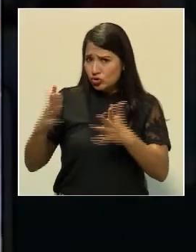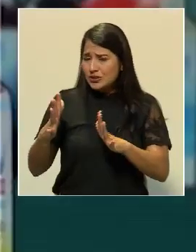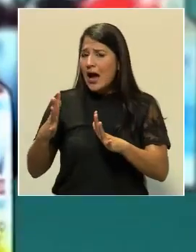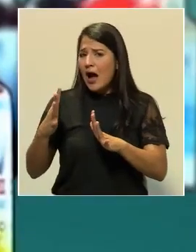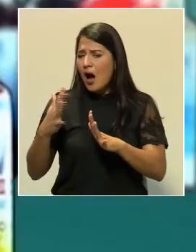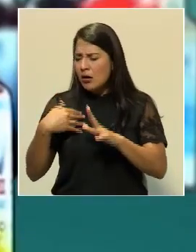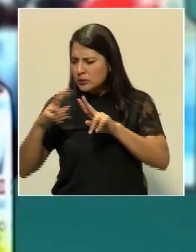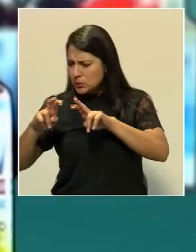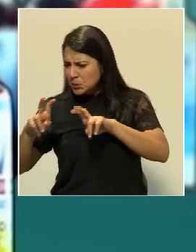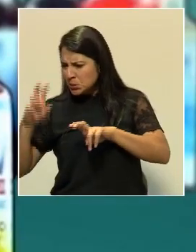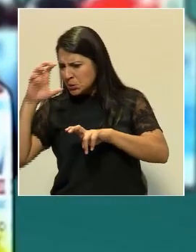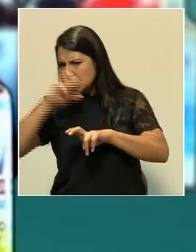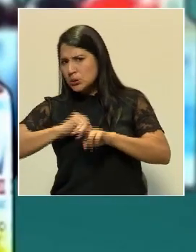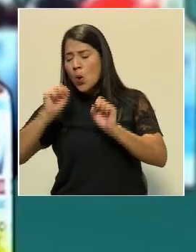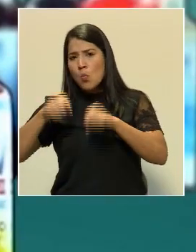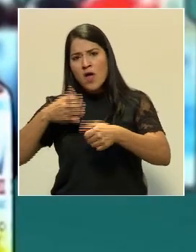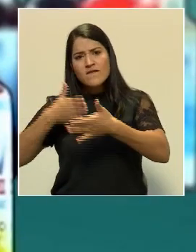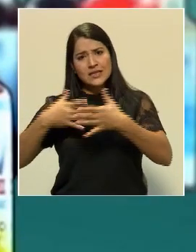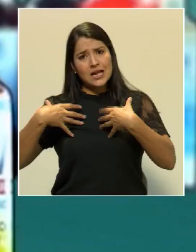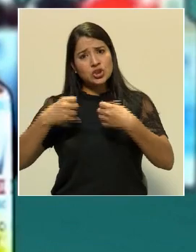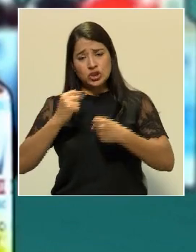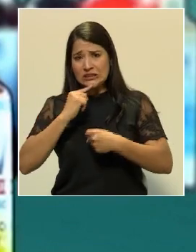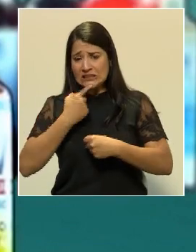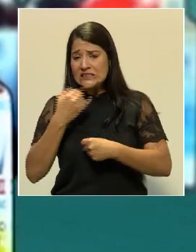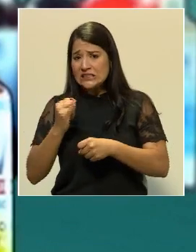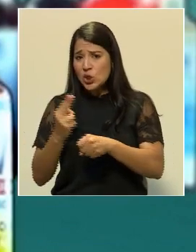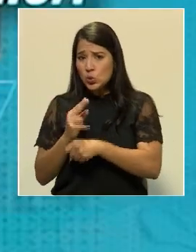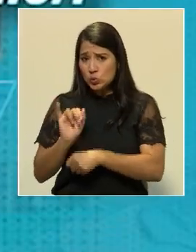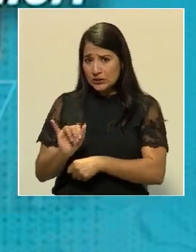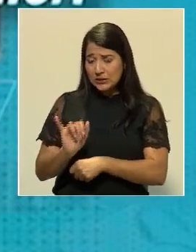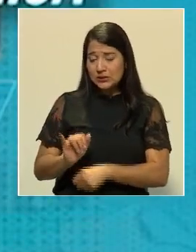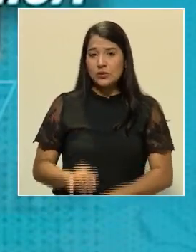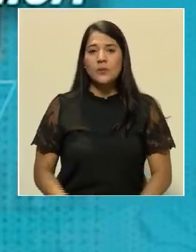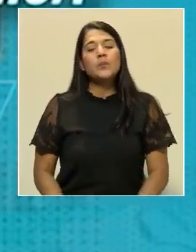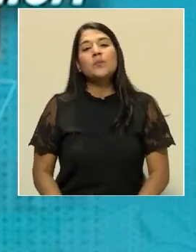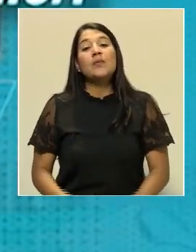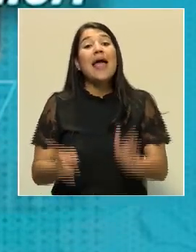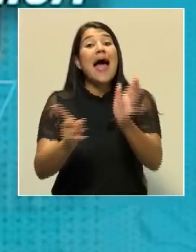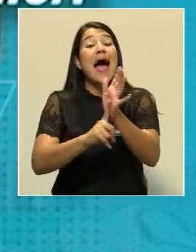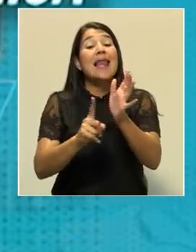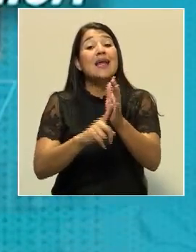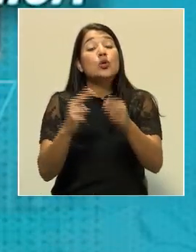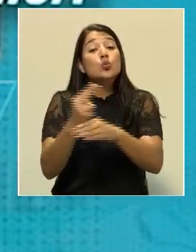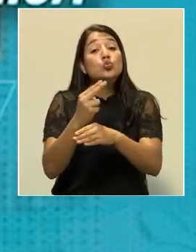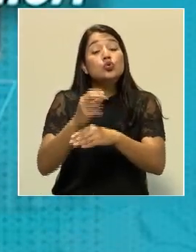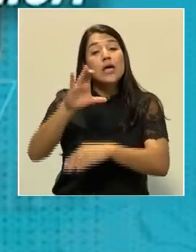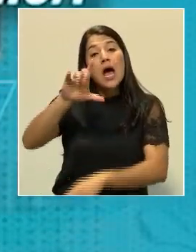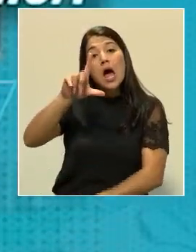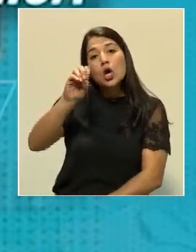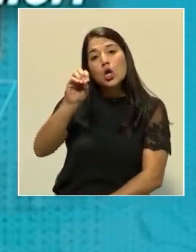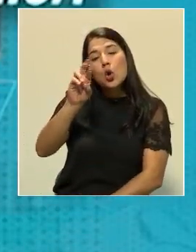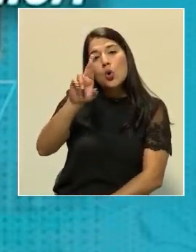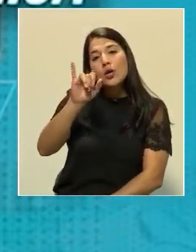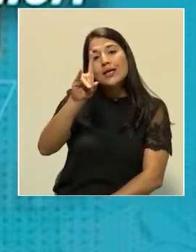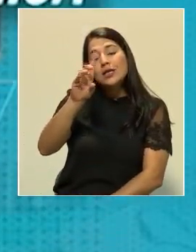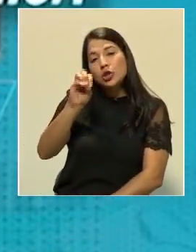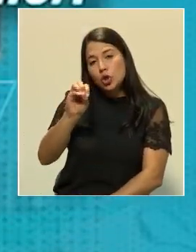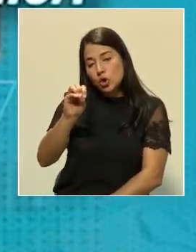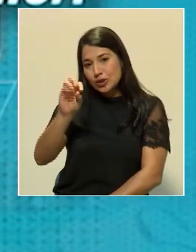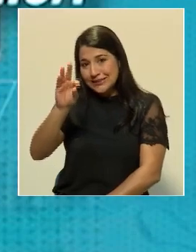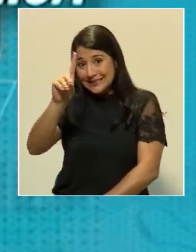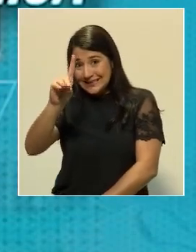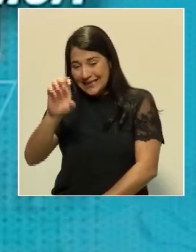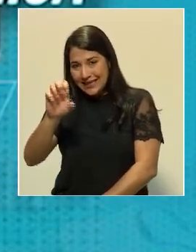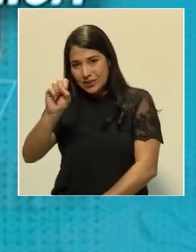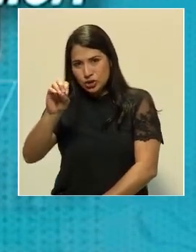efectos adversos graves en pacientes que han consumido estos líquidos. Alerta sobre el uso del clorito de sodio y del dióxido de cloro, los